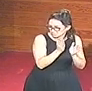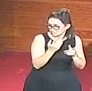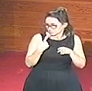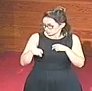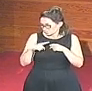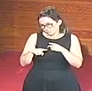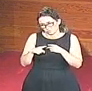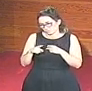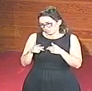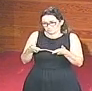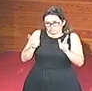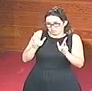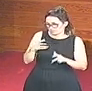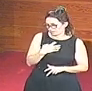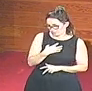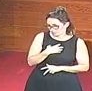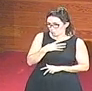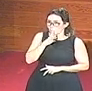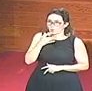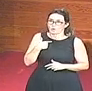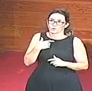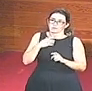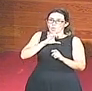dice garante de las libertades.